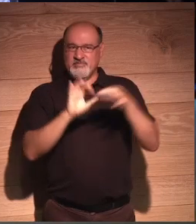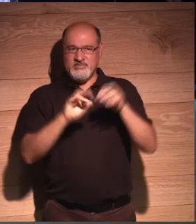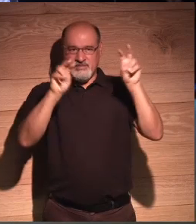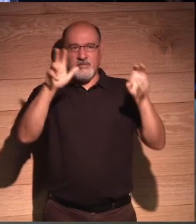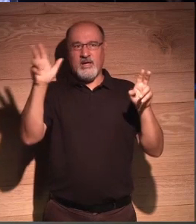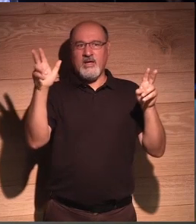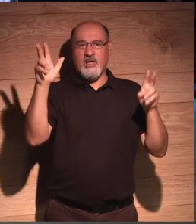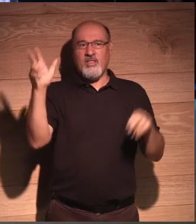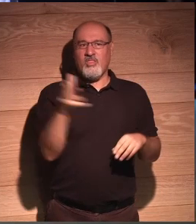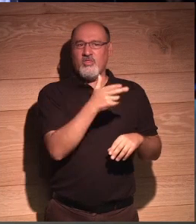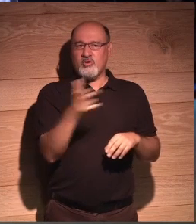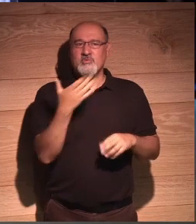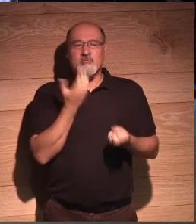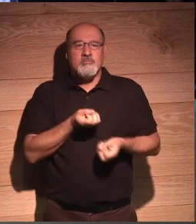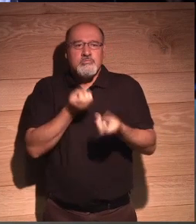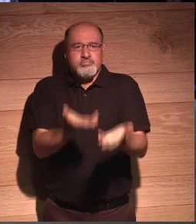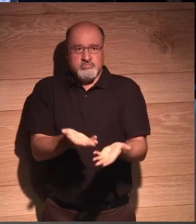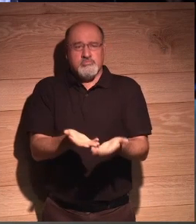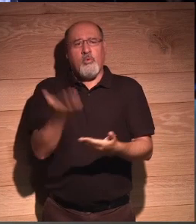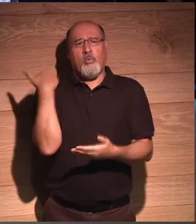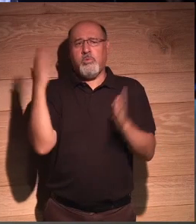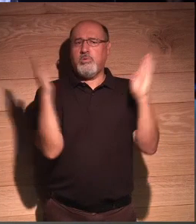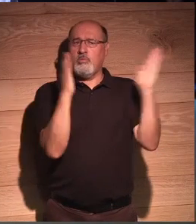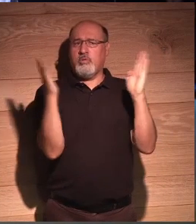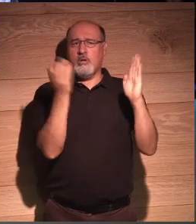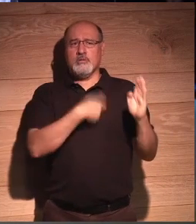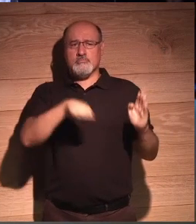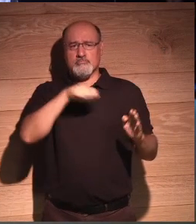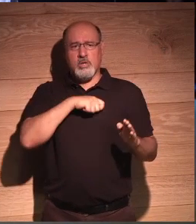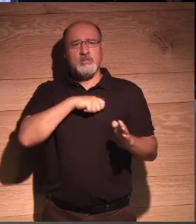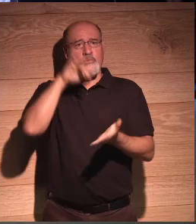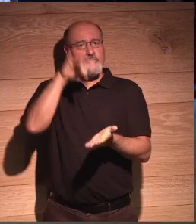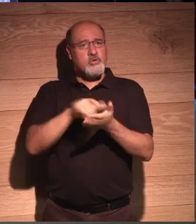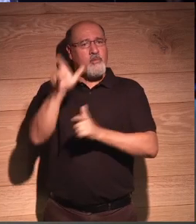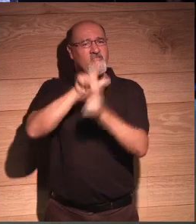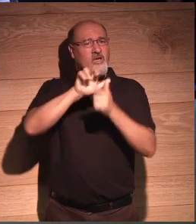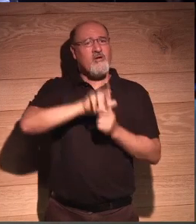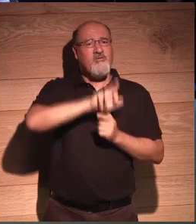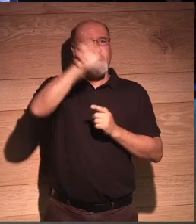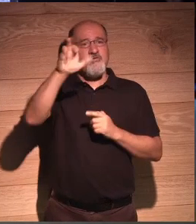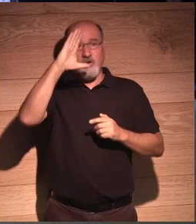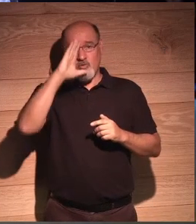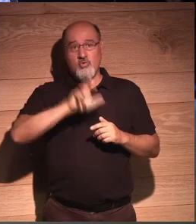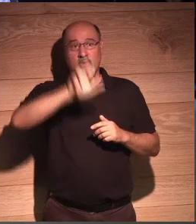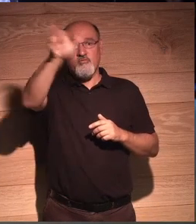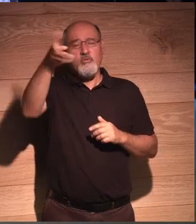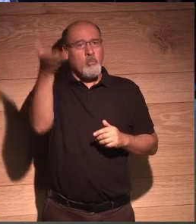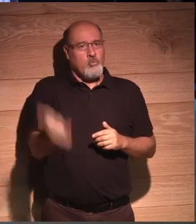yo creo que también está bien que hablemos un poco de la importancia que tuvo nuestro país en ese viaje, porque bueno, cobró